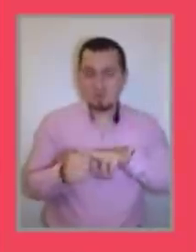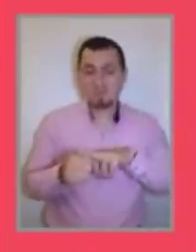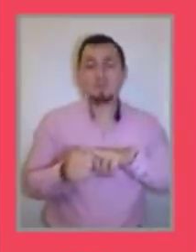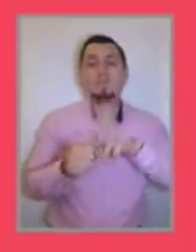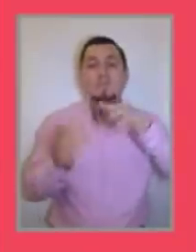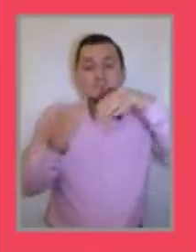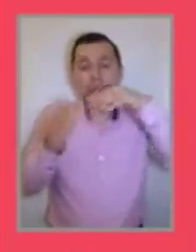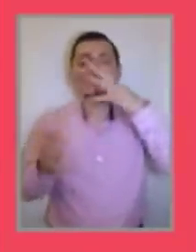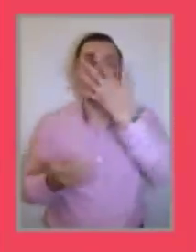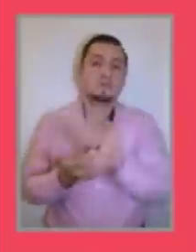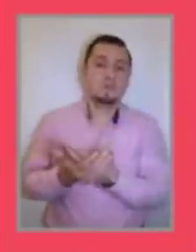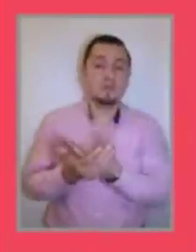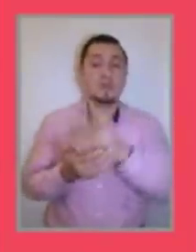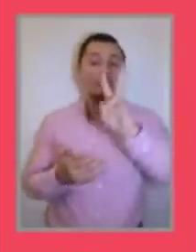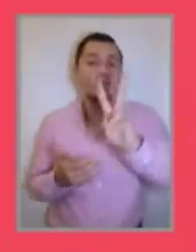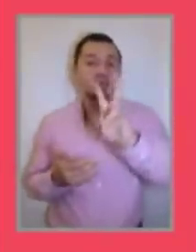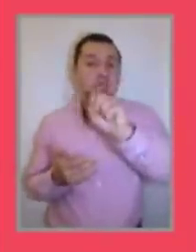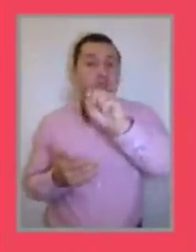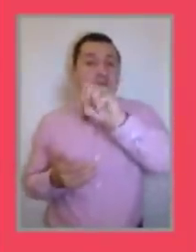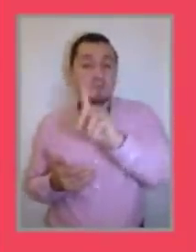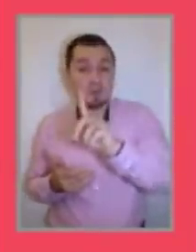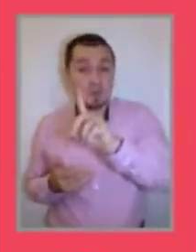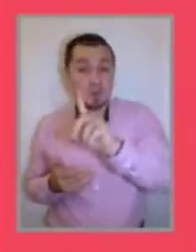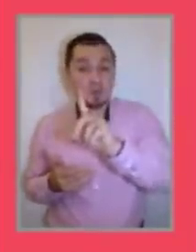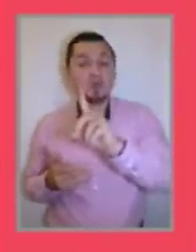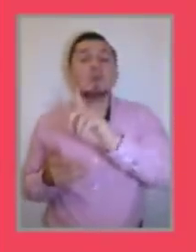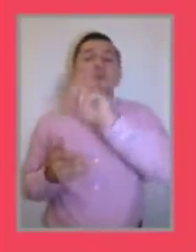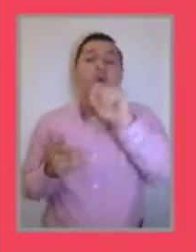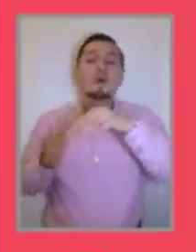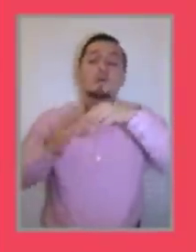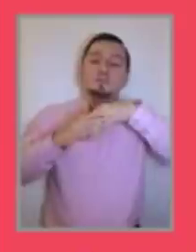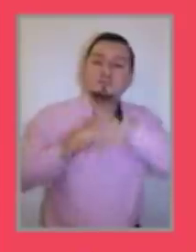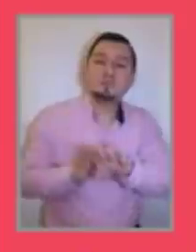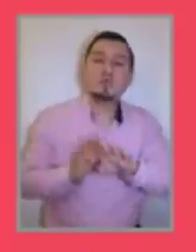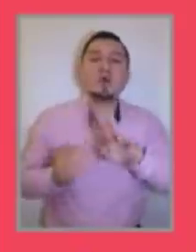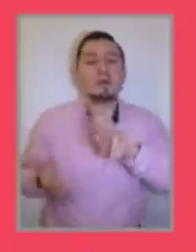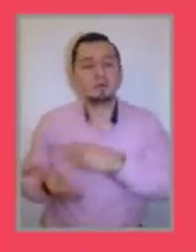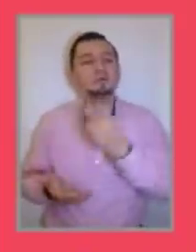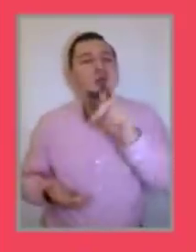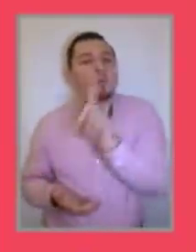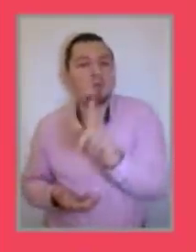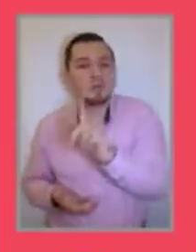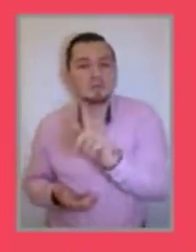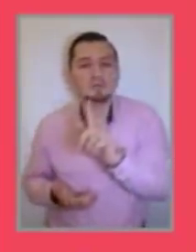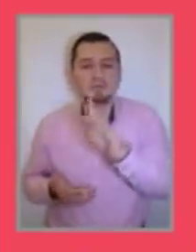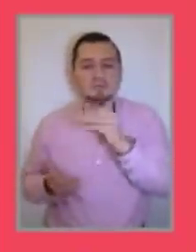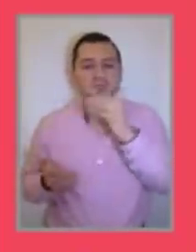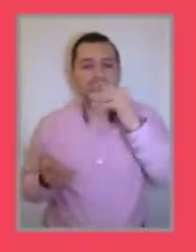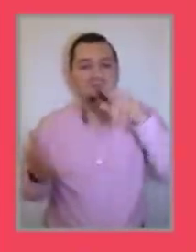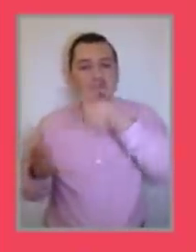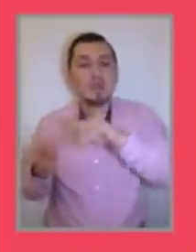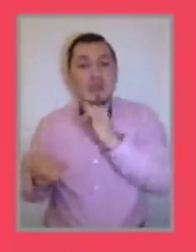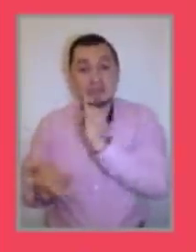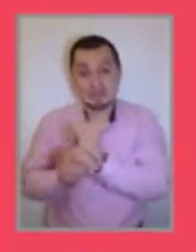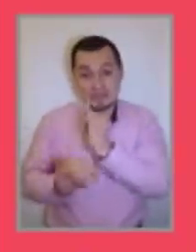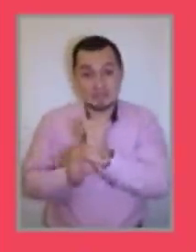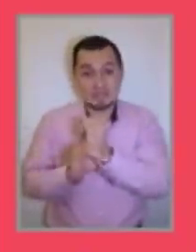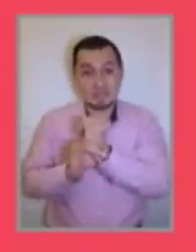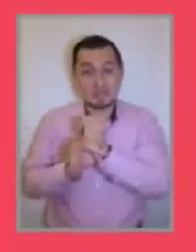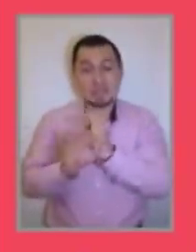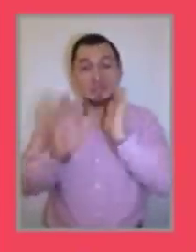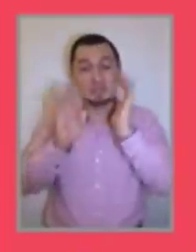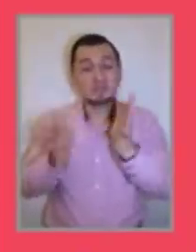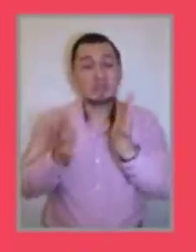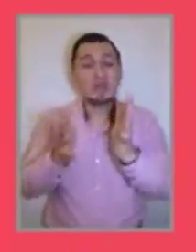que fue consenso con el sindicato, mientras esté la segunda etapa presencial, ya la etapa en línea deja de ser obligatoria